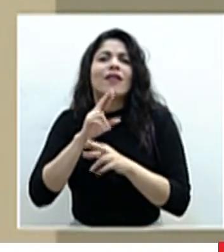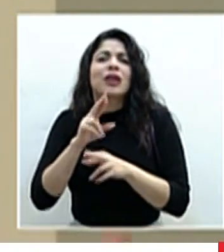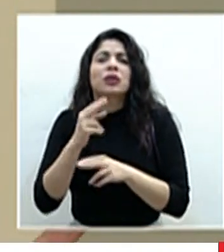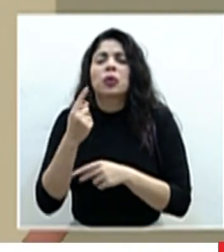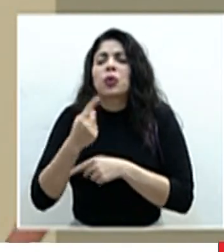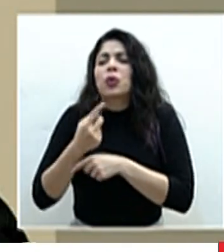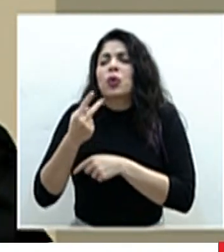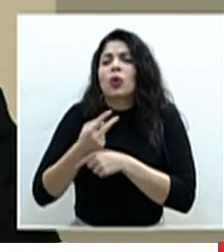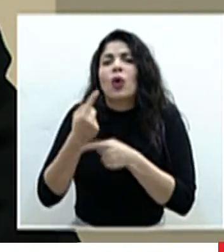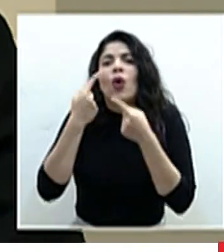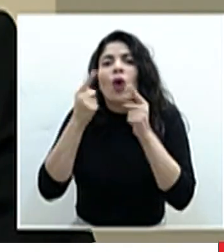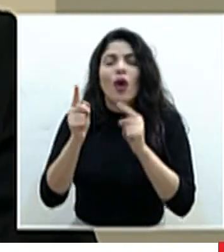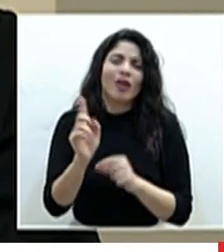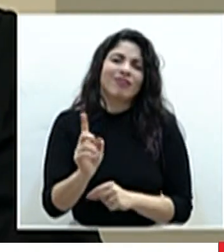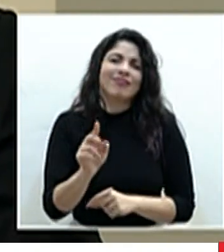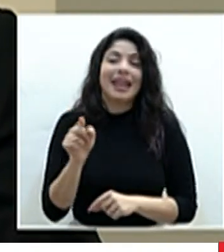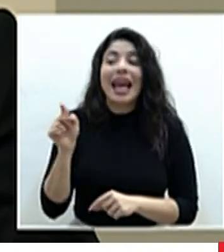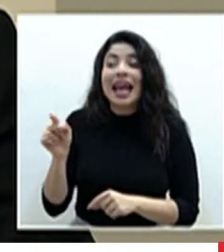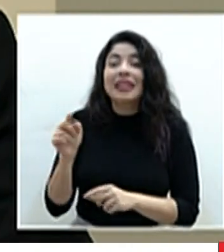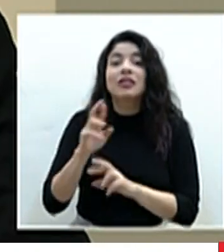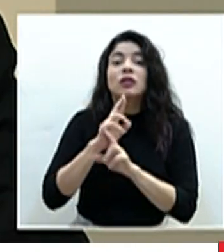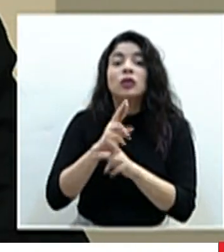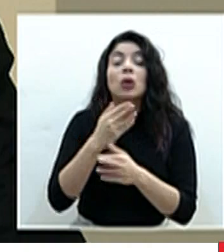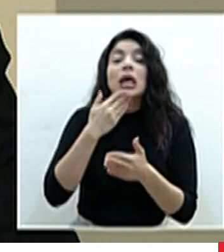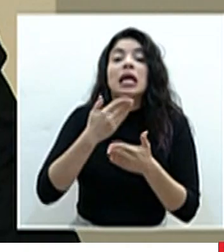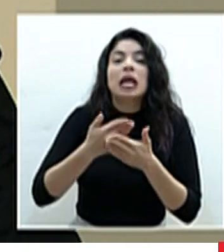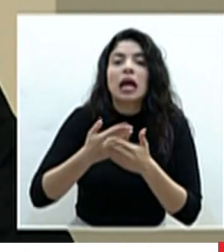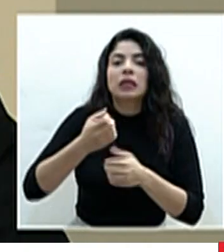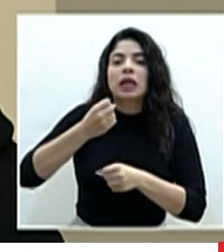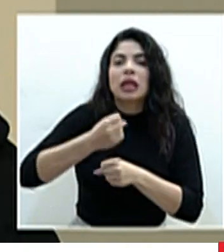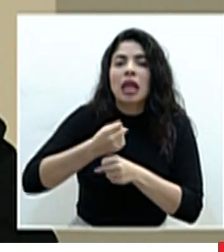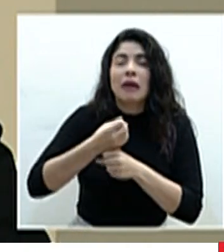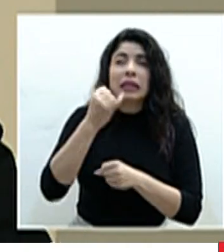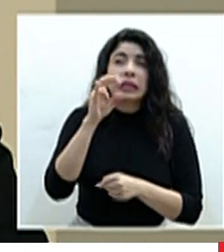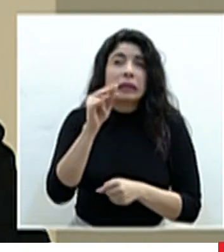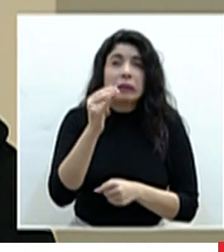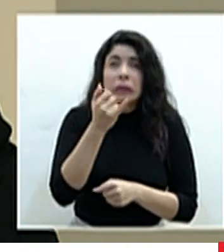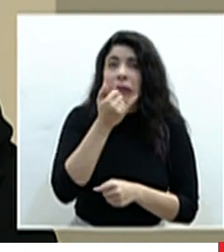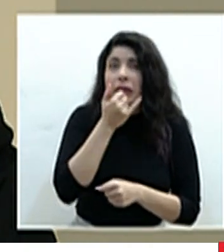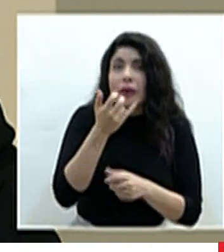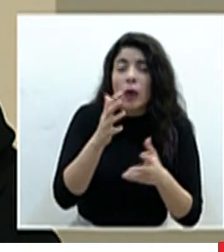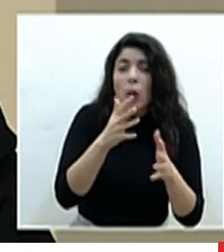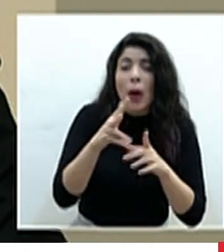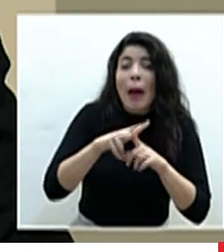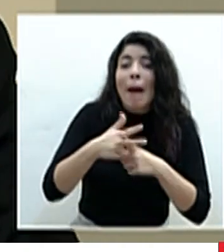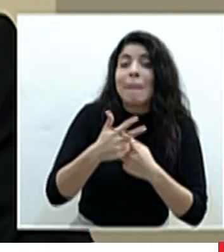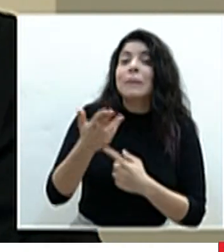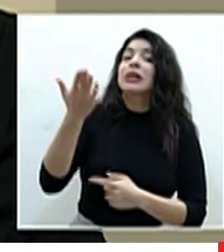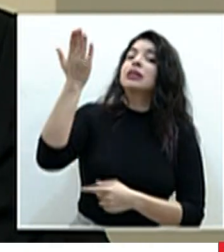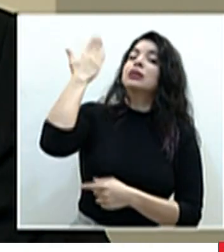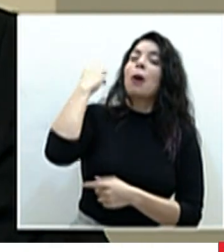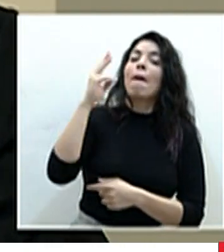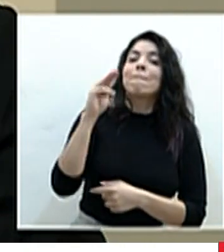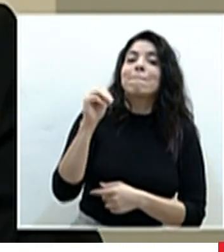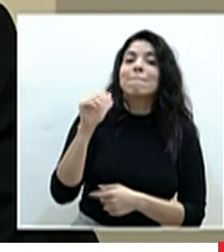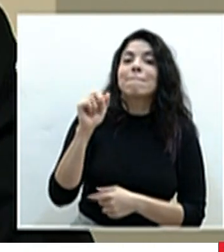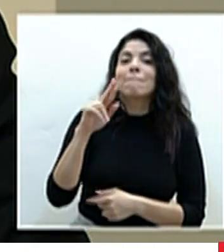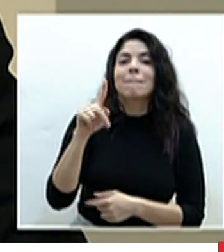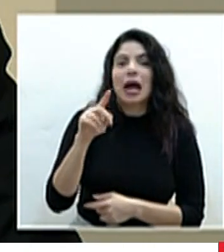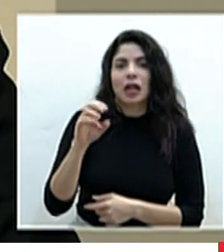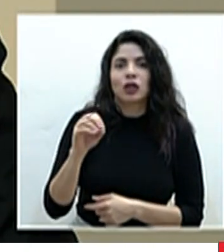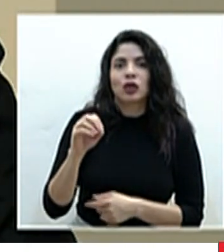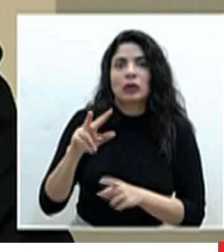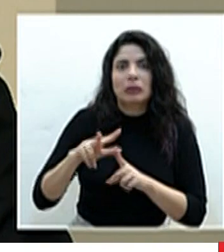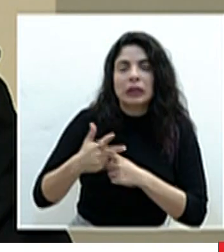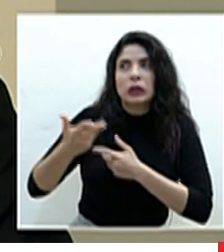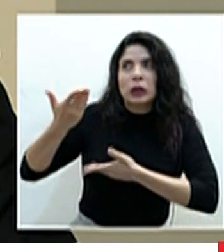últimos días. Es un trabajo que, si más no me equivoco, inició en marzo. Y